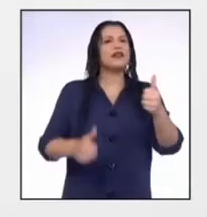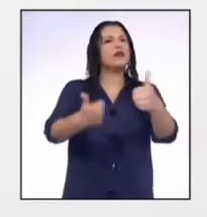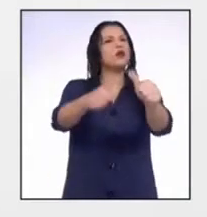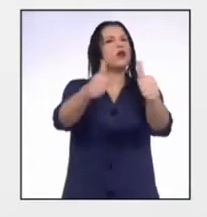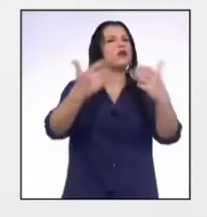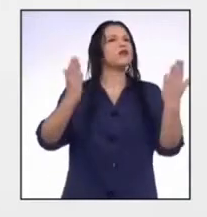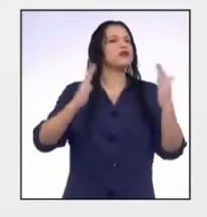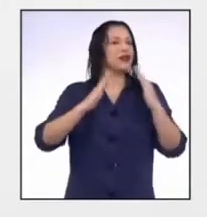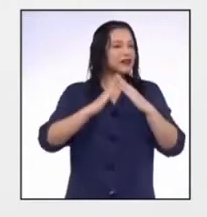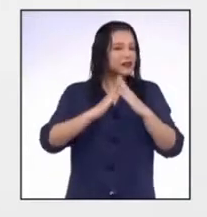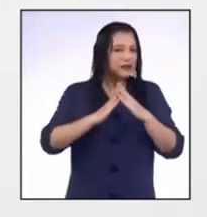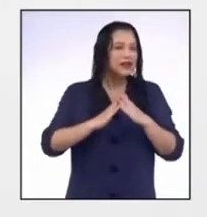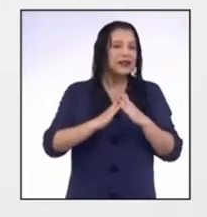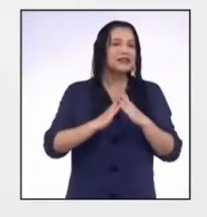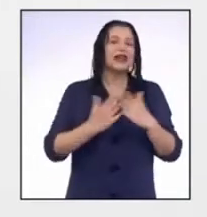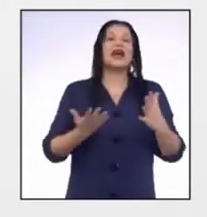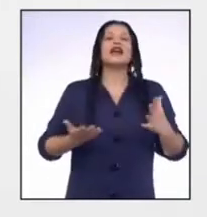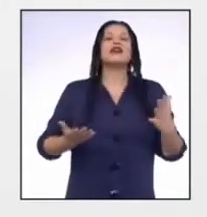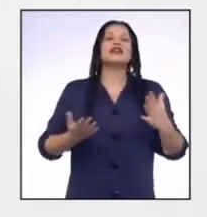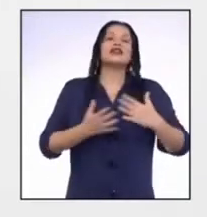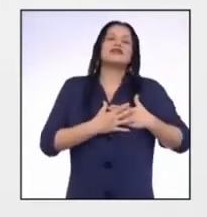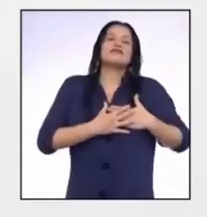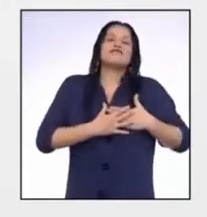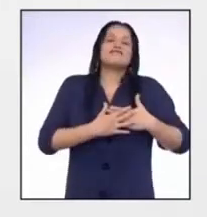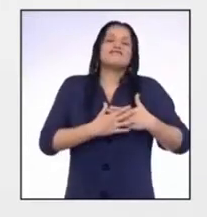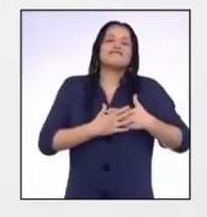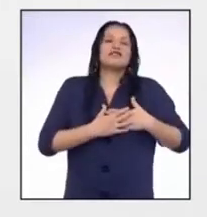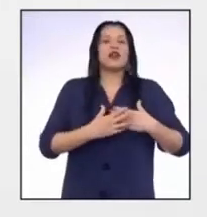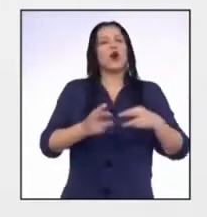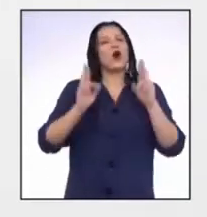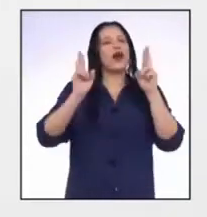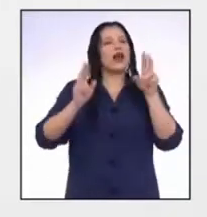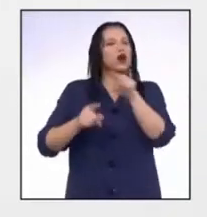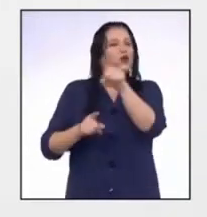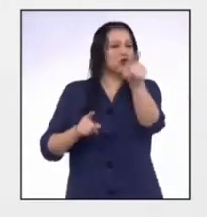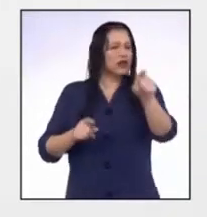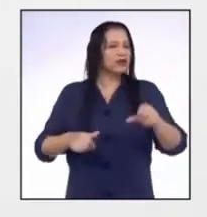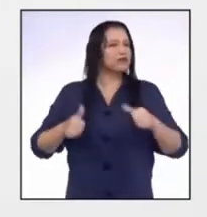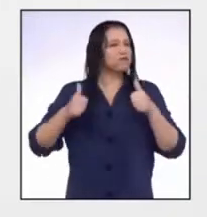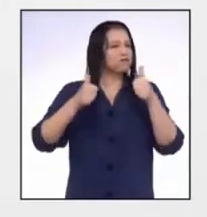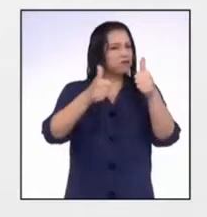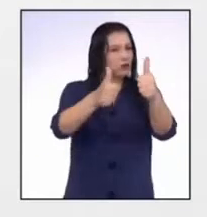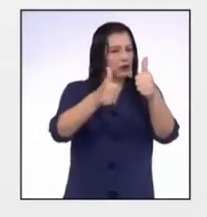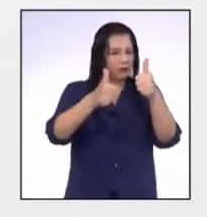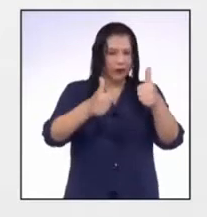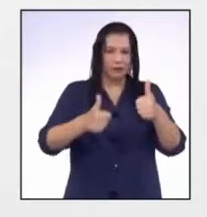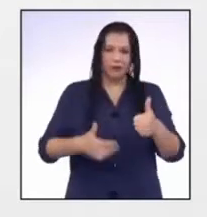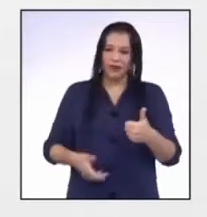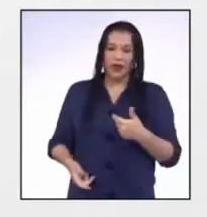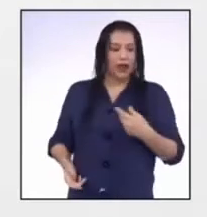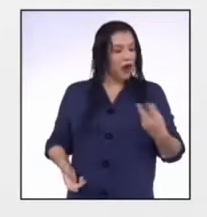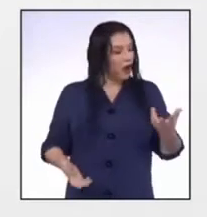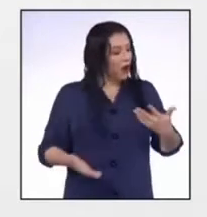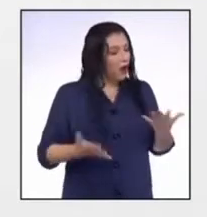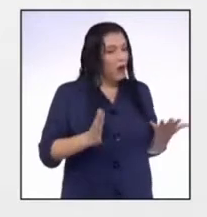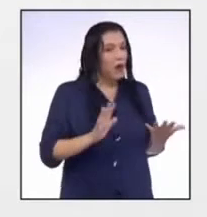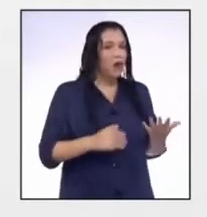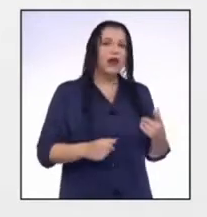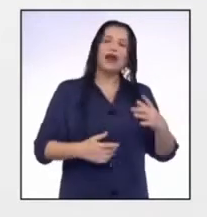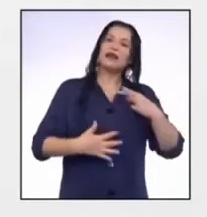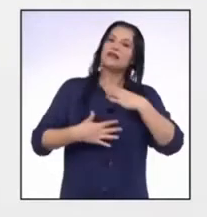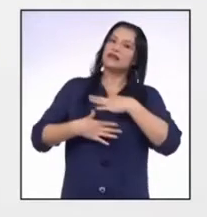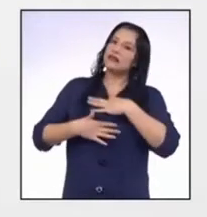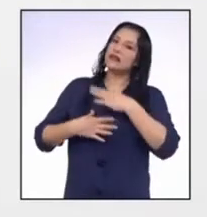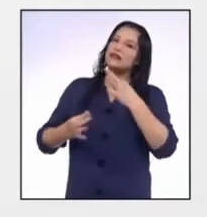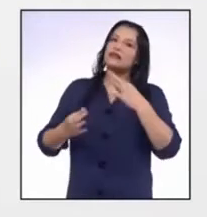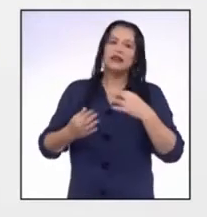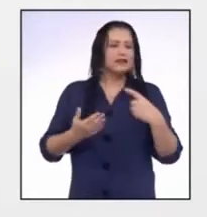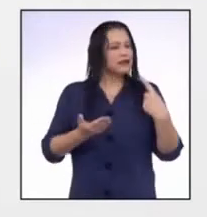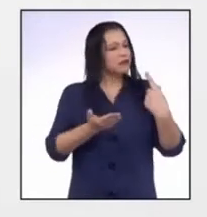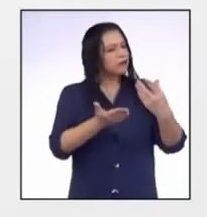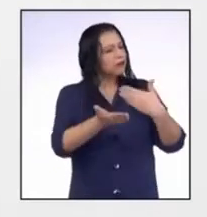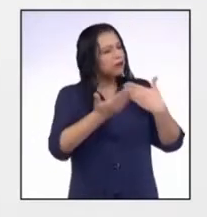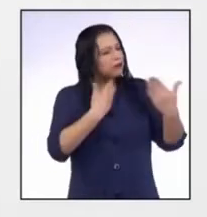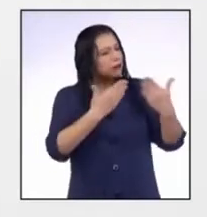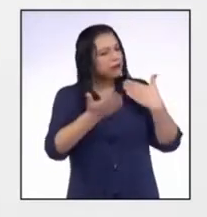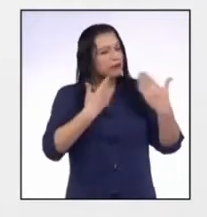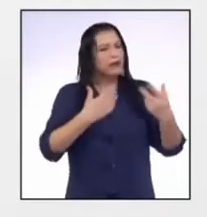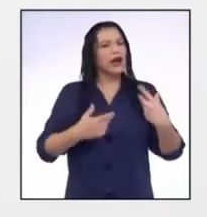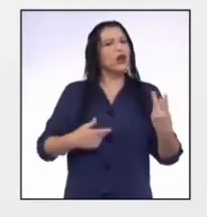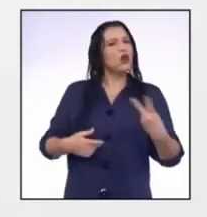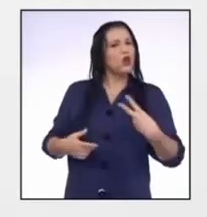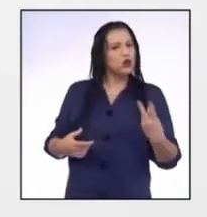sus casas? De todo corazón espero que muy bien. Stephanie, Junior, qué interesante discusión en la que